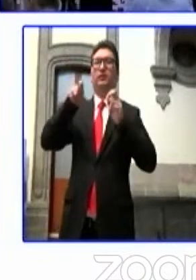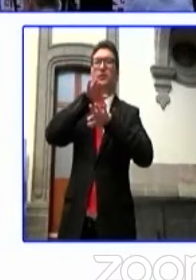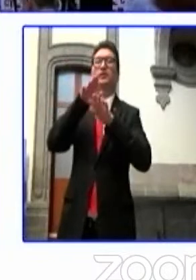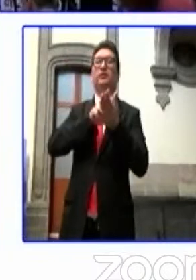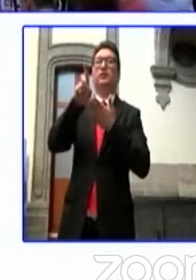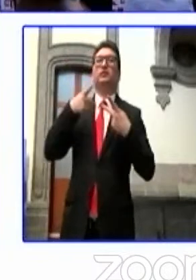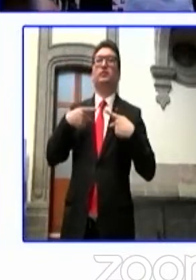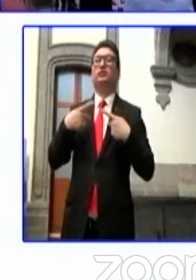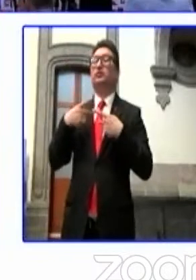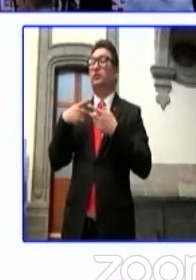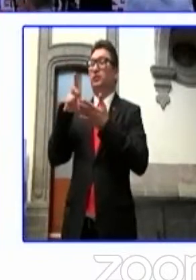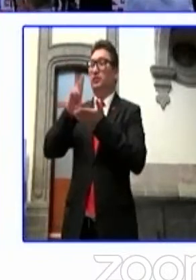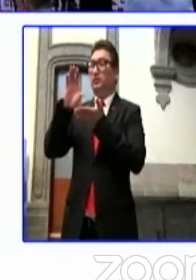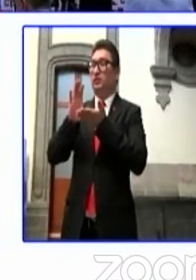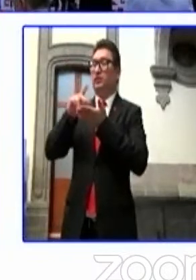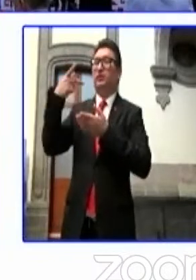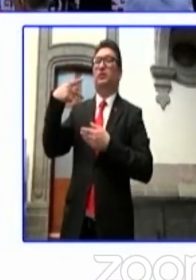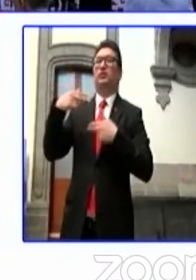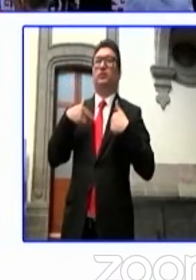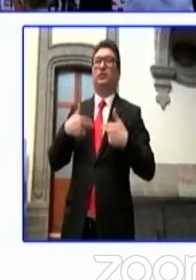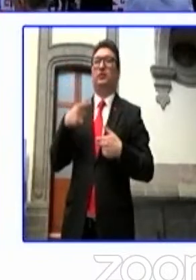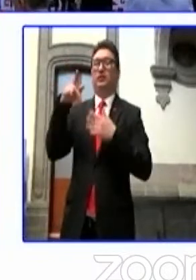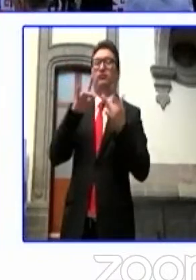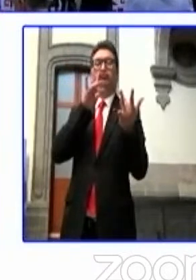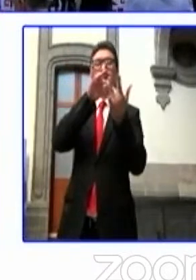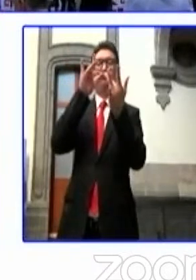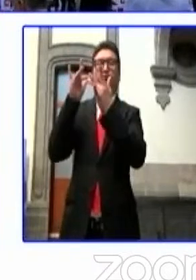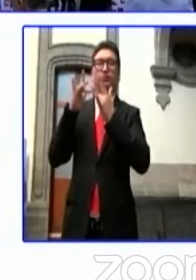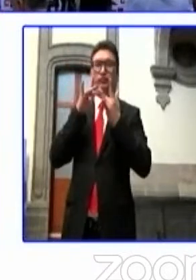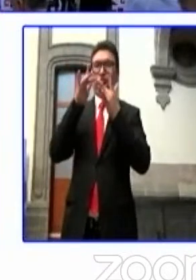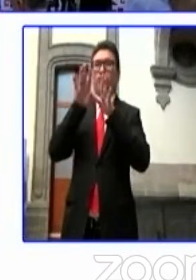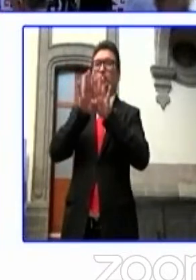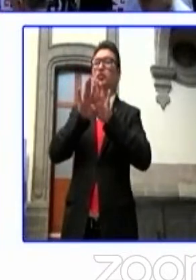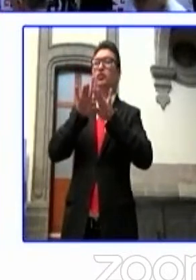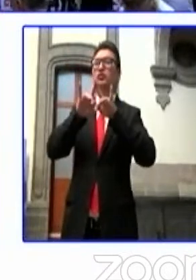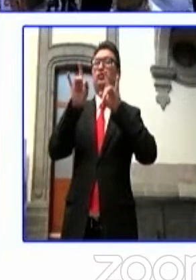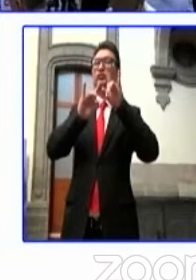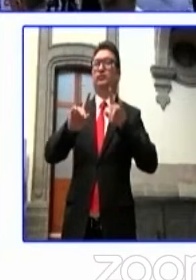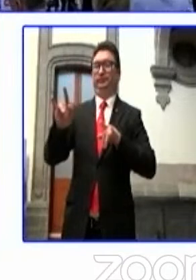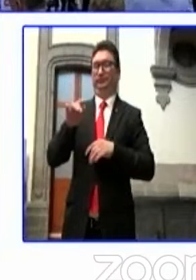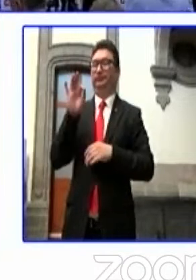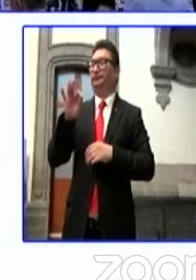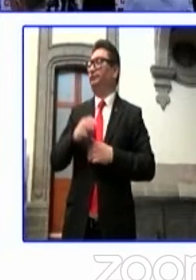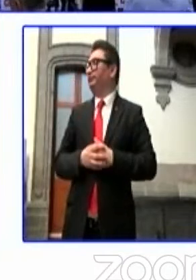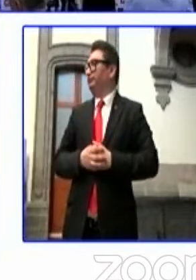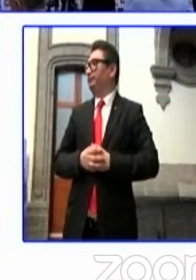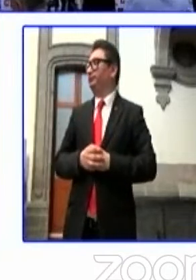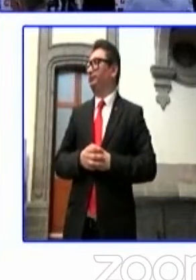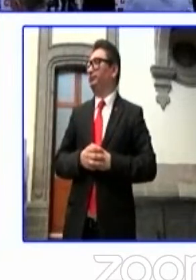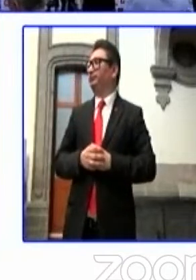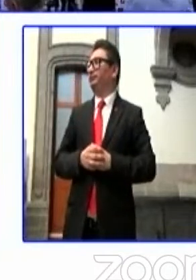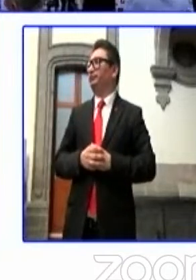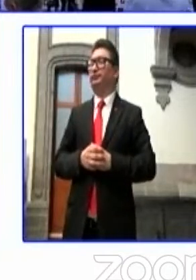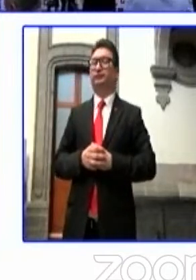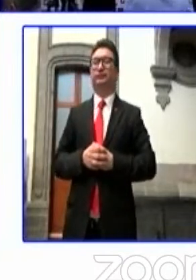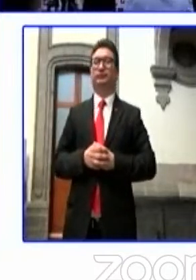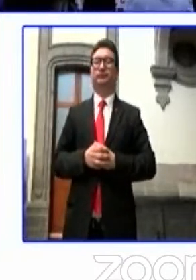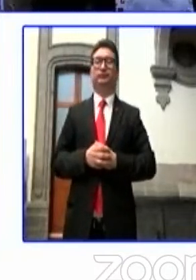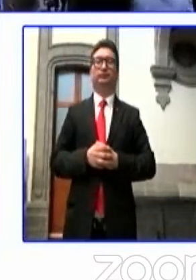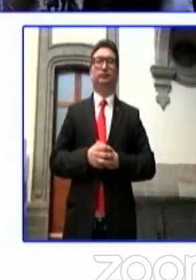en Honduras, quien nos acompaña vía remota a través de la plataforma digital. Bravo.